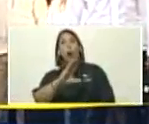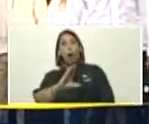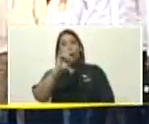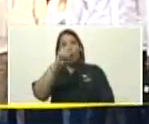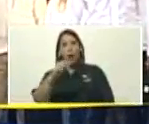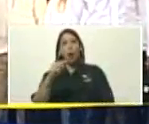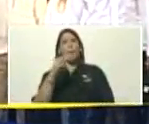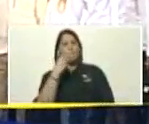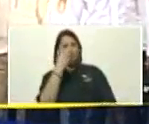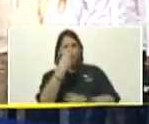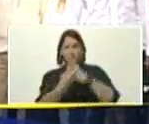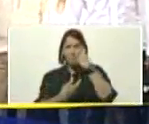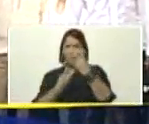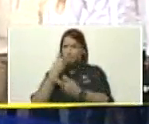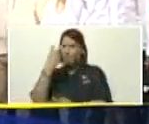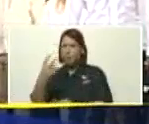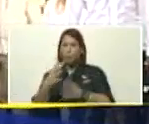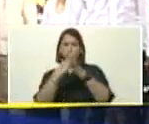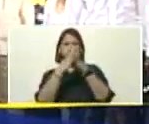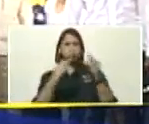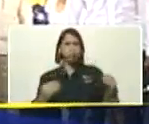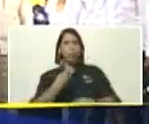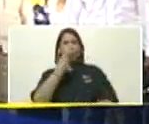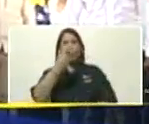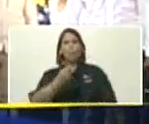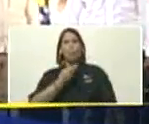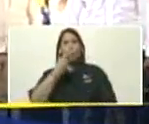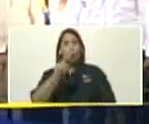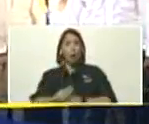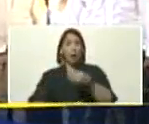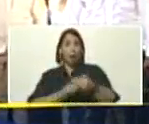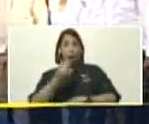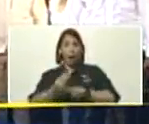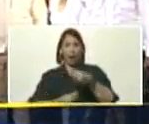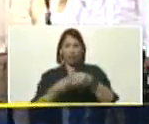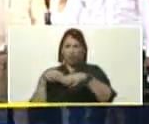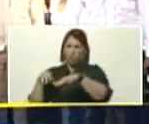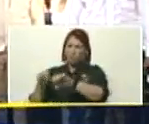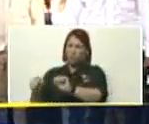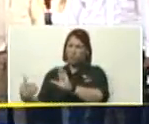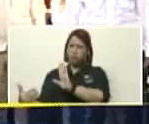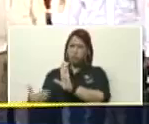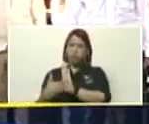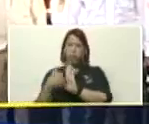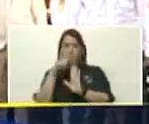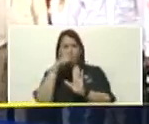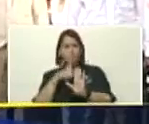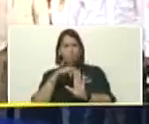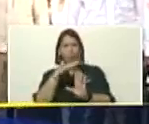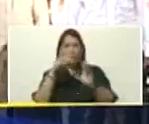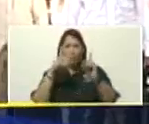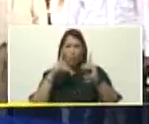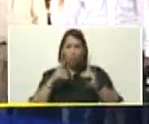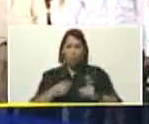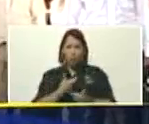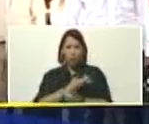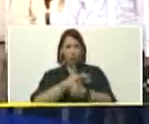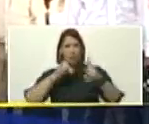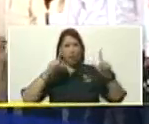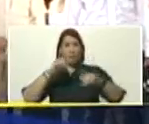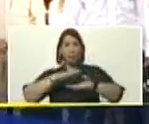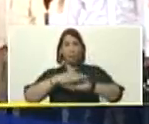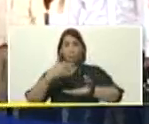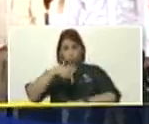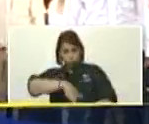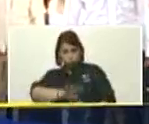y revisen todas las políticas que han hecho del imperialismo en contra de los pueblos que deciden ser libres. Porque en este